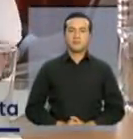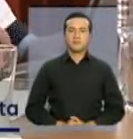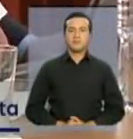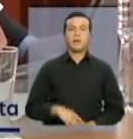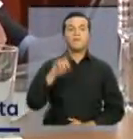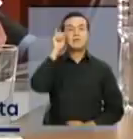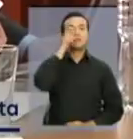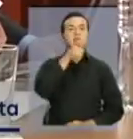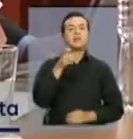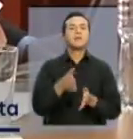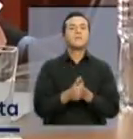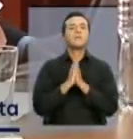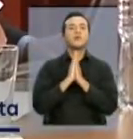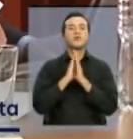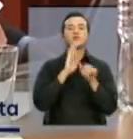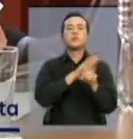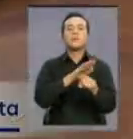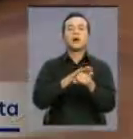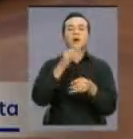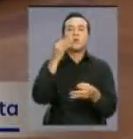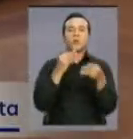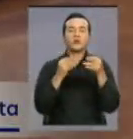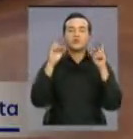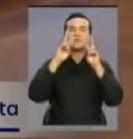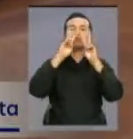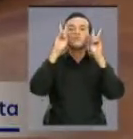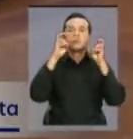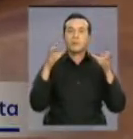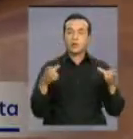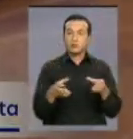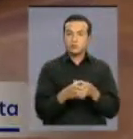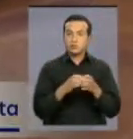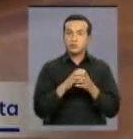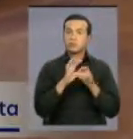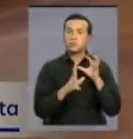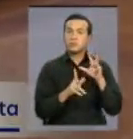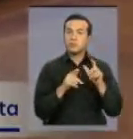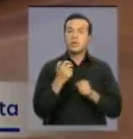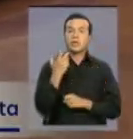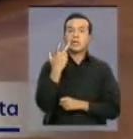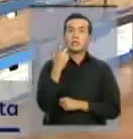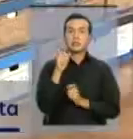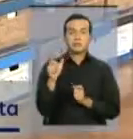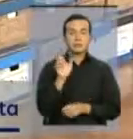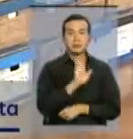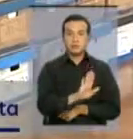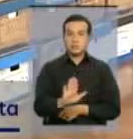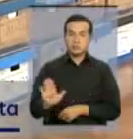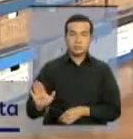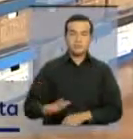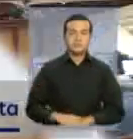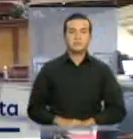La Fiscalía solicitó el auto de llamamiento a juicio por el delito de asociación ilícita a 13 procesados.